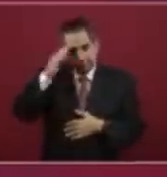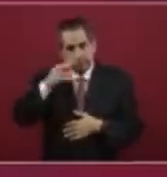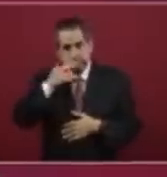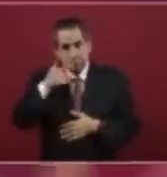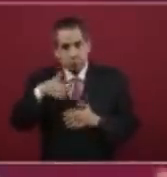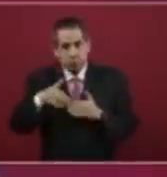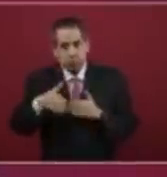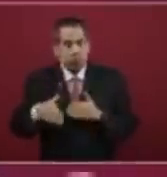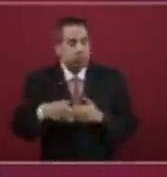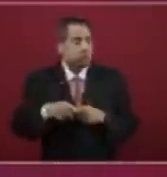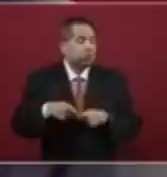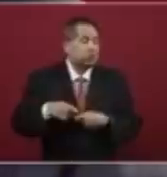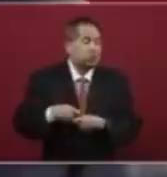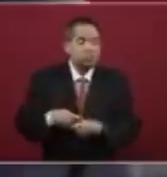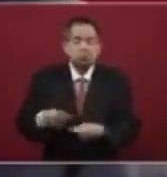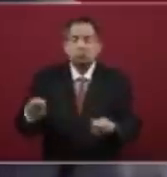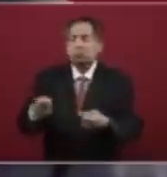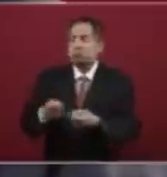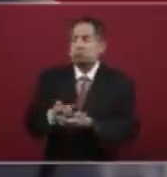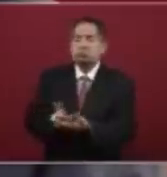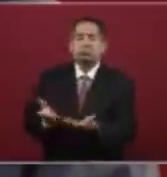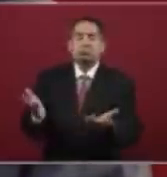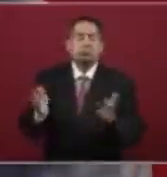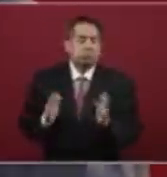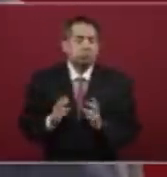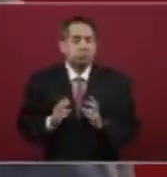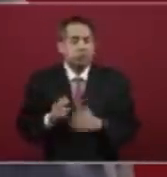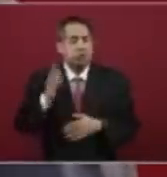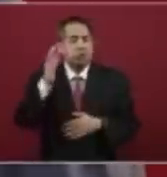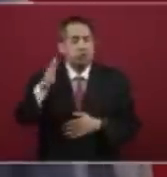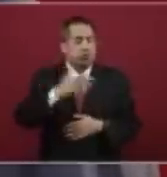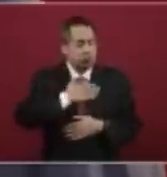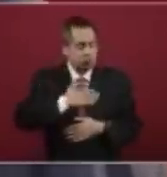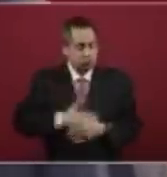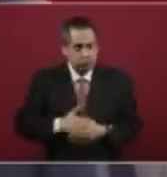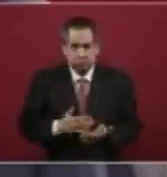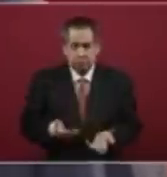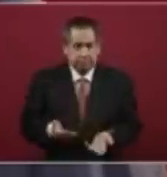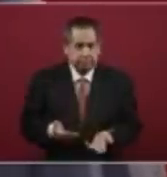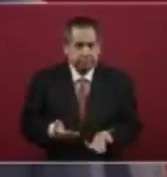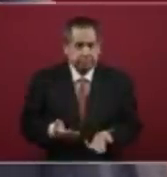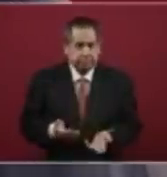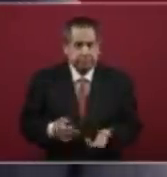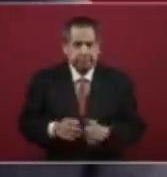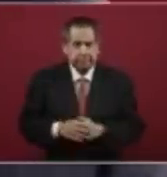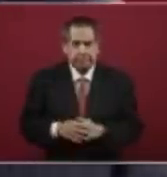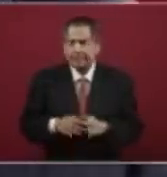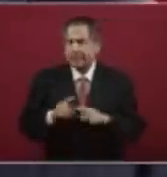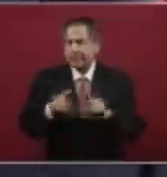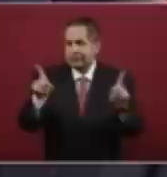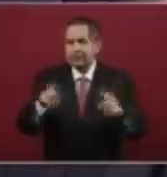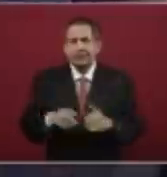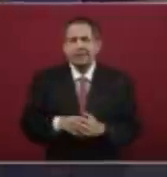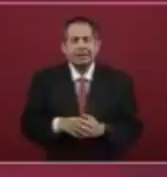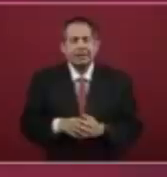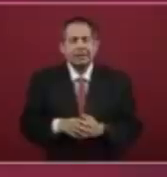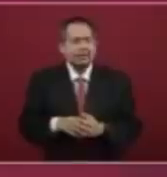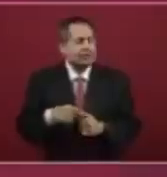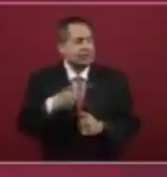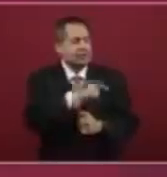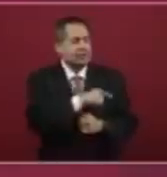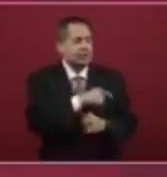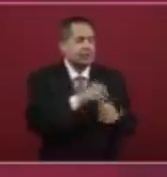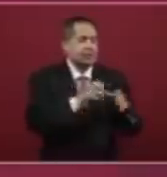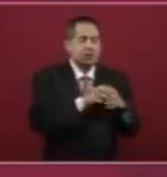que se distribuya y que haya justicia. Una diferencia con los